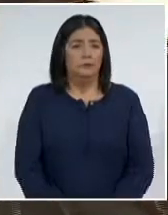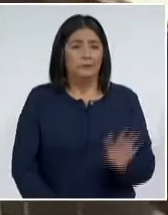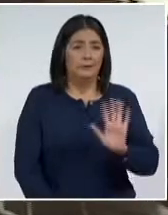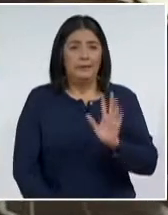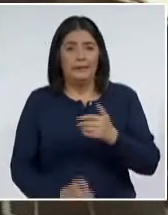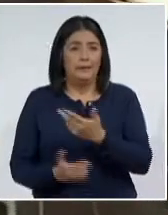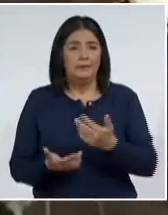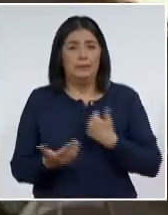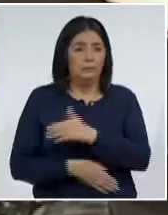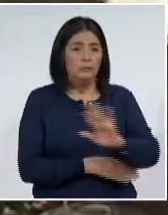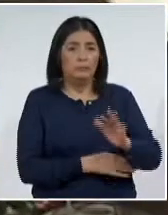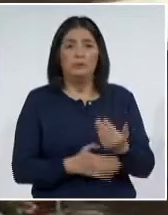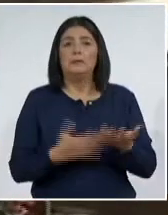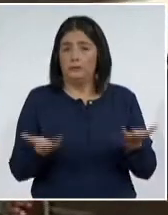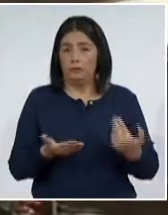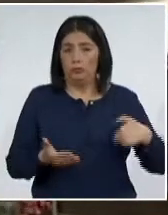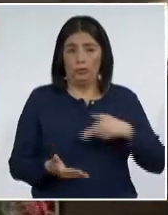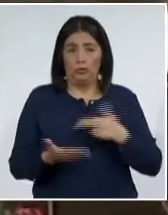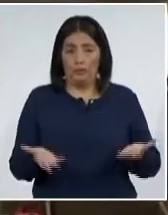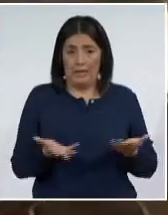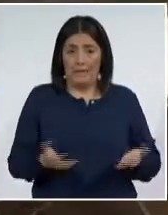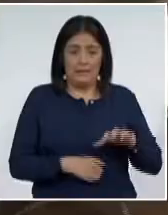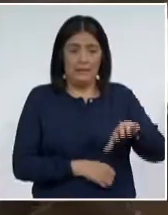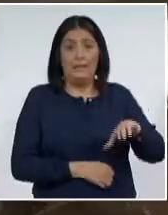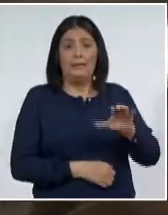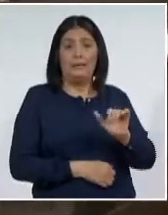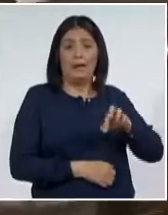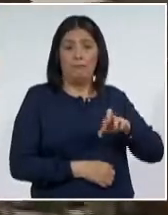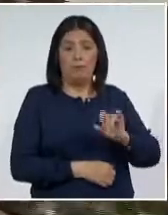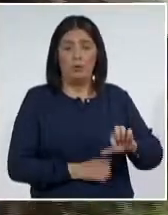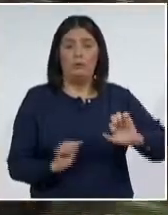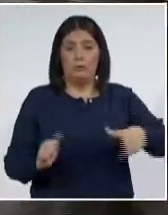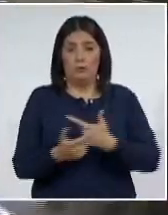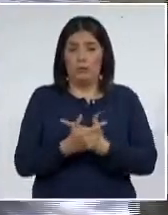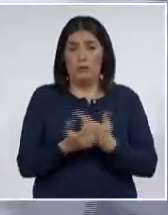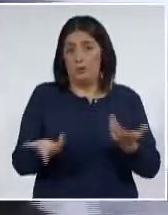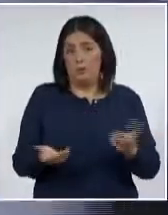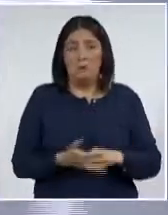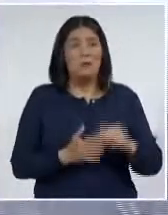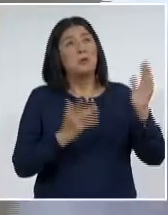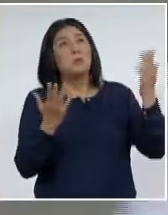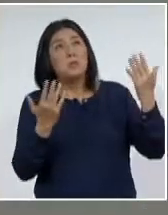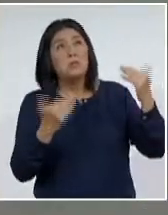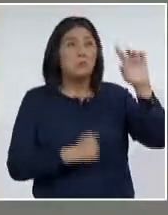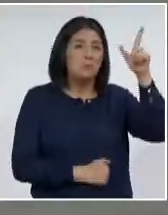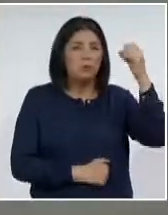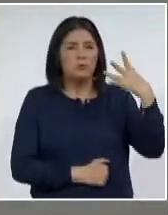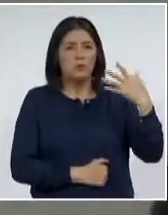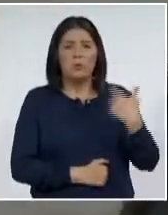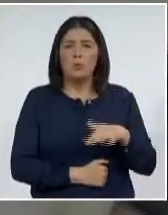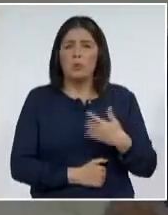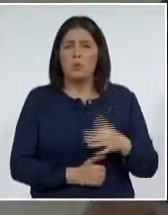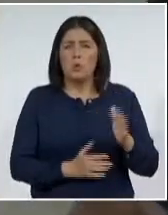¿Cómo están, compañeros? Muy buenas tardes. Efectivamente, estamos en la urbanización de Campoy, distrito San Juan del Lurigancho, aprovechando el clima, un rico sol, pero un